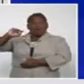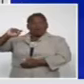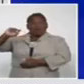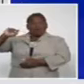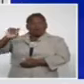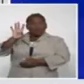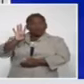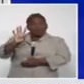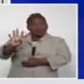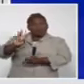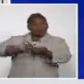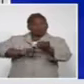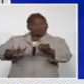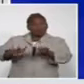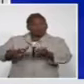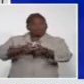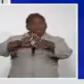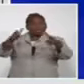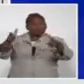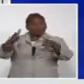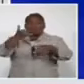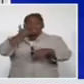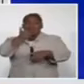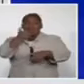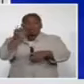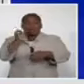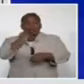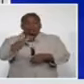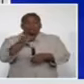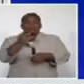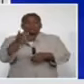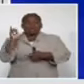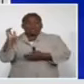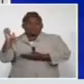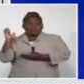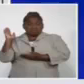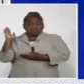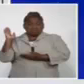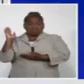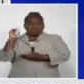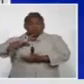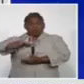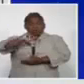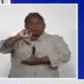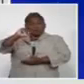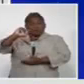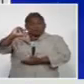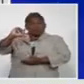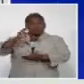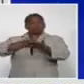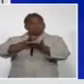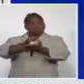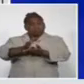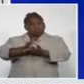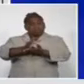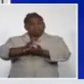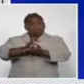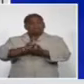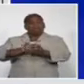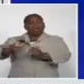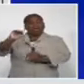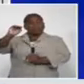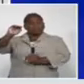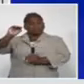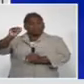país, pues ahí ustedes tienen la curva, se mantiene elevada. La mayor transmisión de Santi